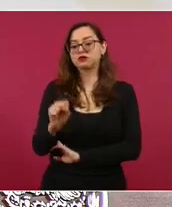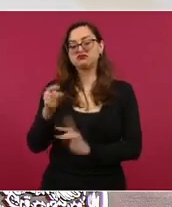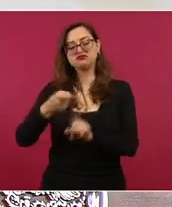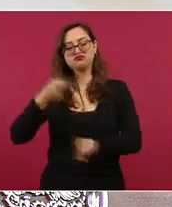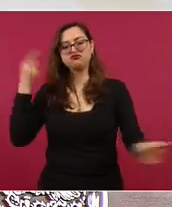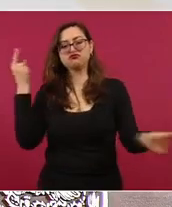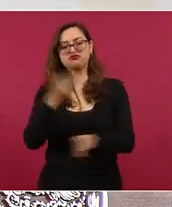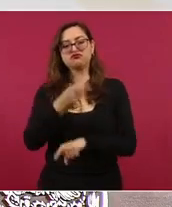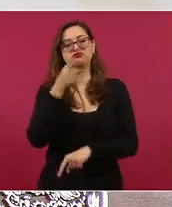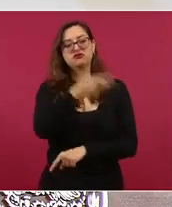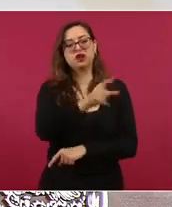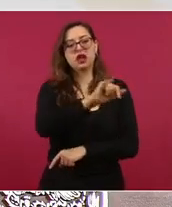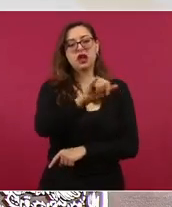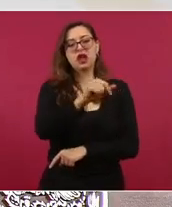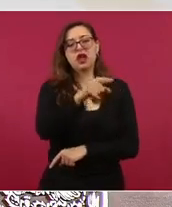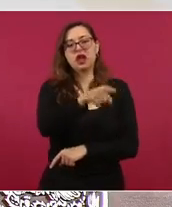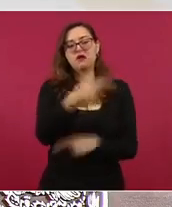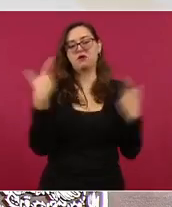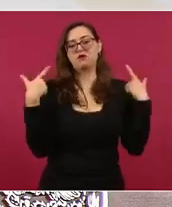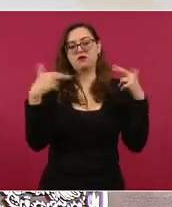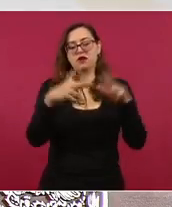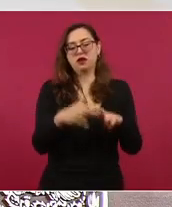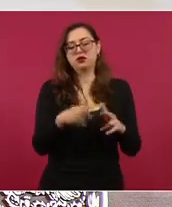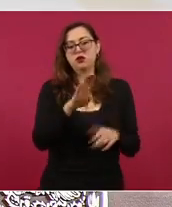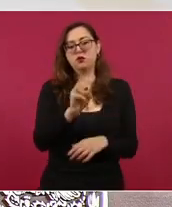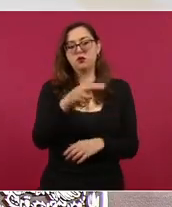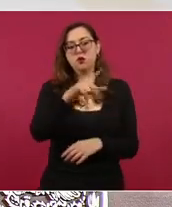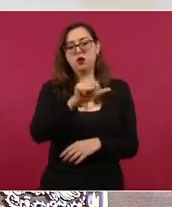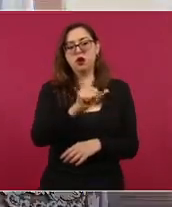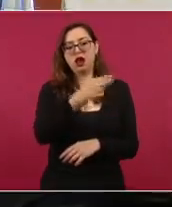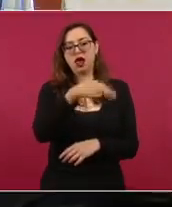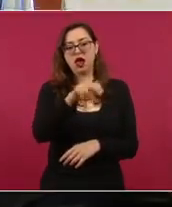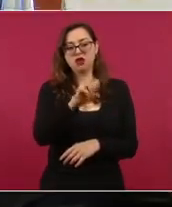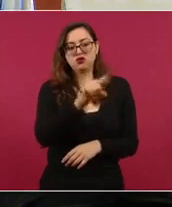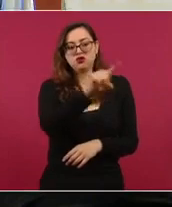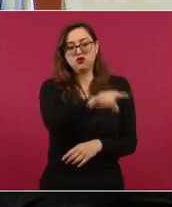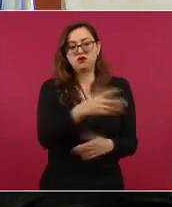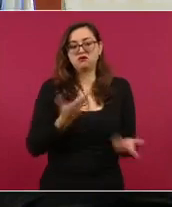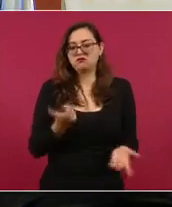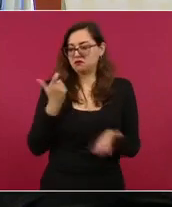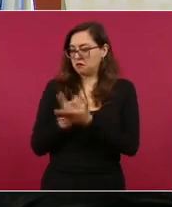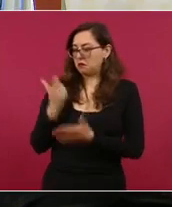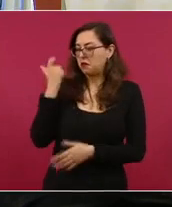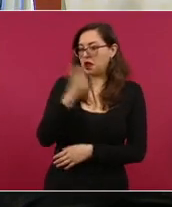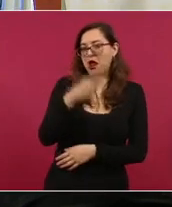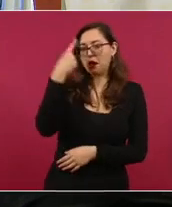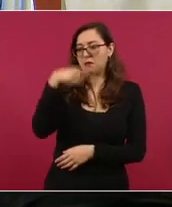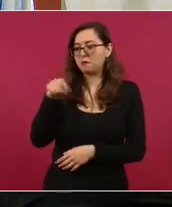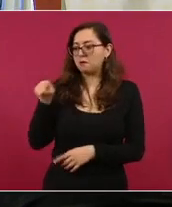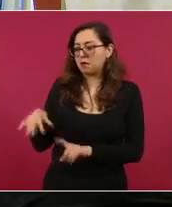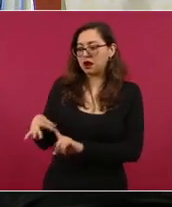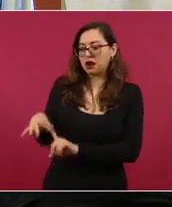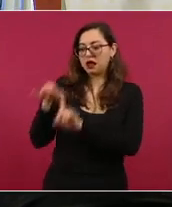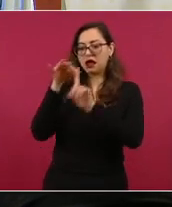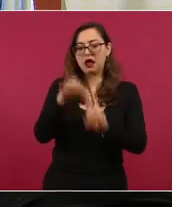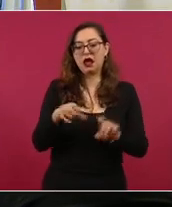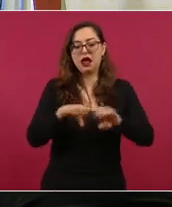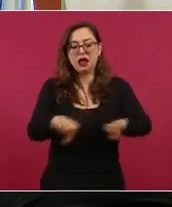Román Bolaños de haberle pedido 400,000 pesos en concepto de patrocinio para debutar a su hijo en el Alebrijes de